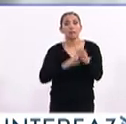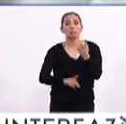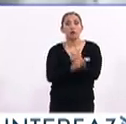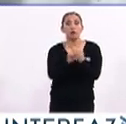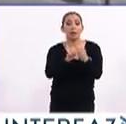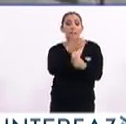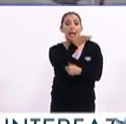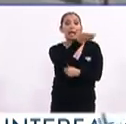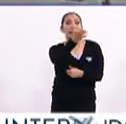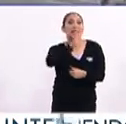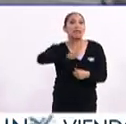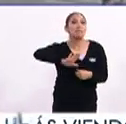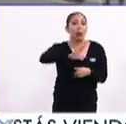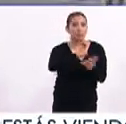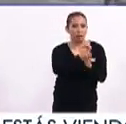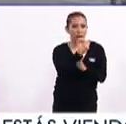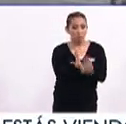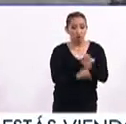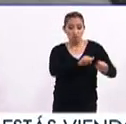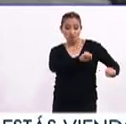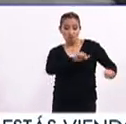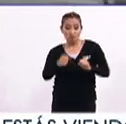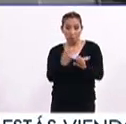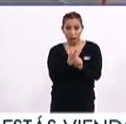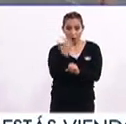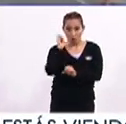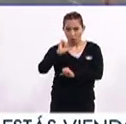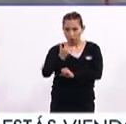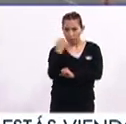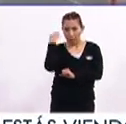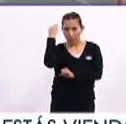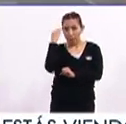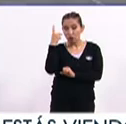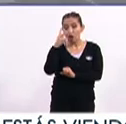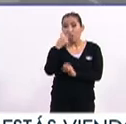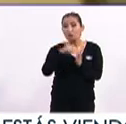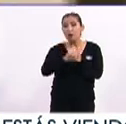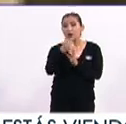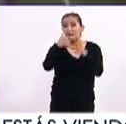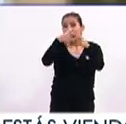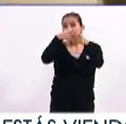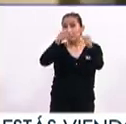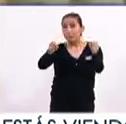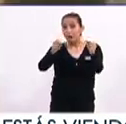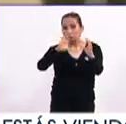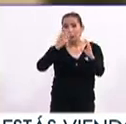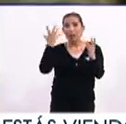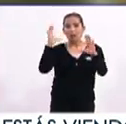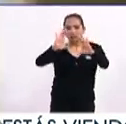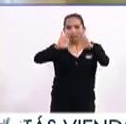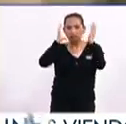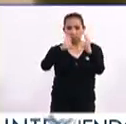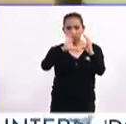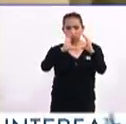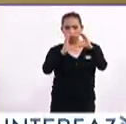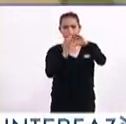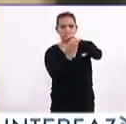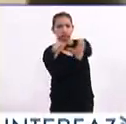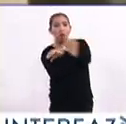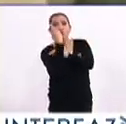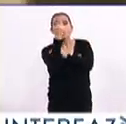catástrofes climáticas. Por ejemplo, el terremoto que ocurrió el 11 de marzo en 2011 en Japón aceleró la rotación del